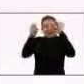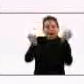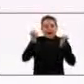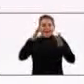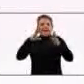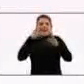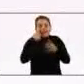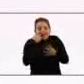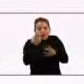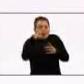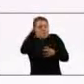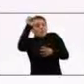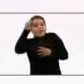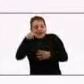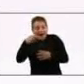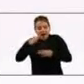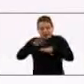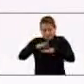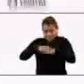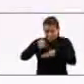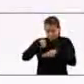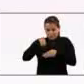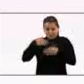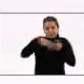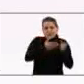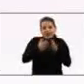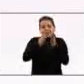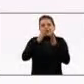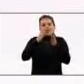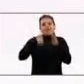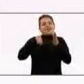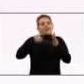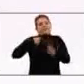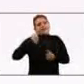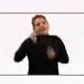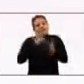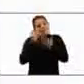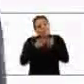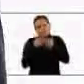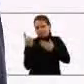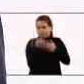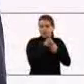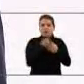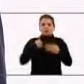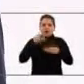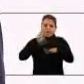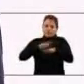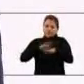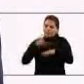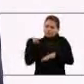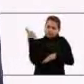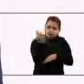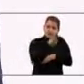puedan explorar y descubrir sus capacidades y encontrar los caminos para construir sus proyectos de vida. Con el compromiso